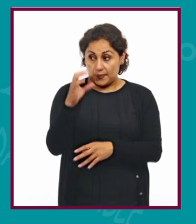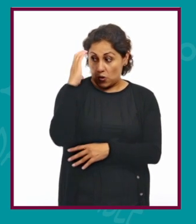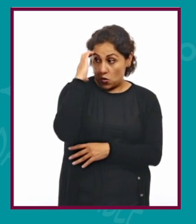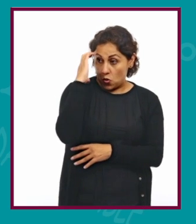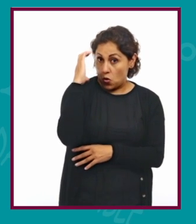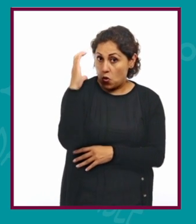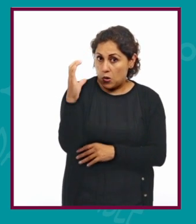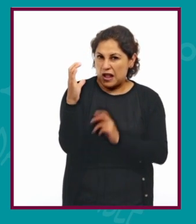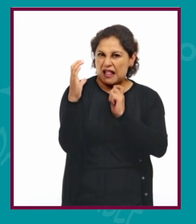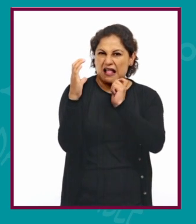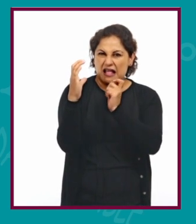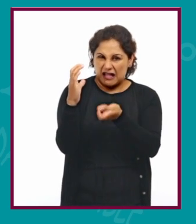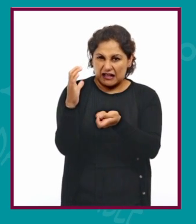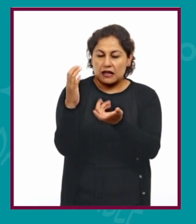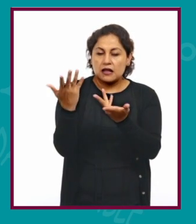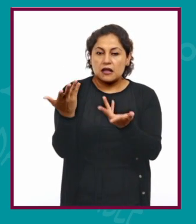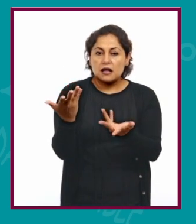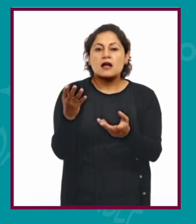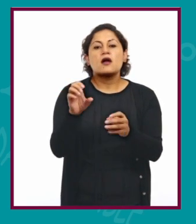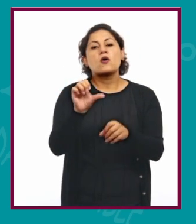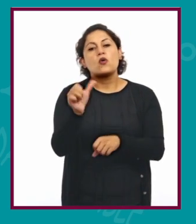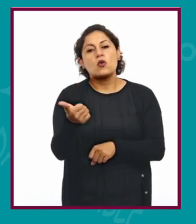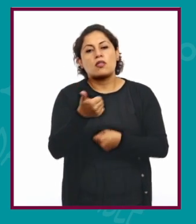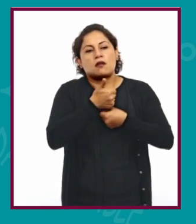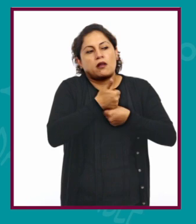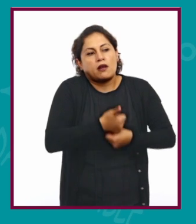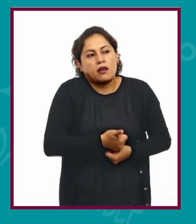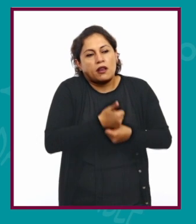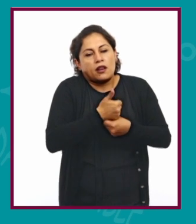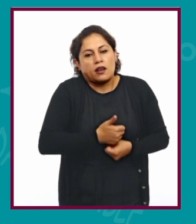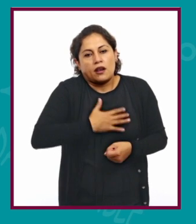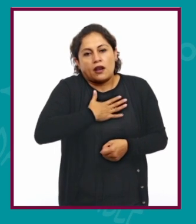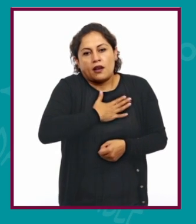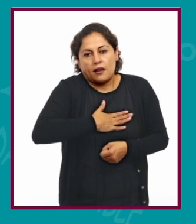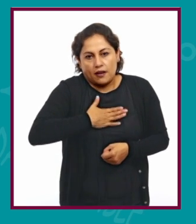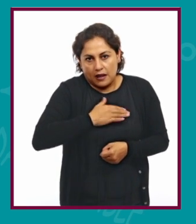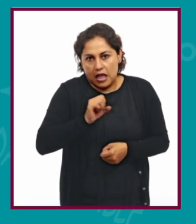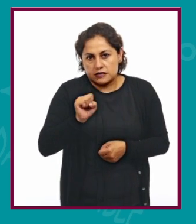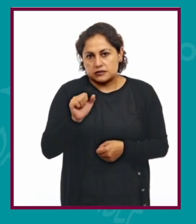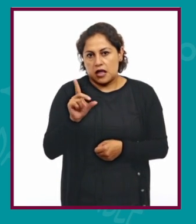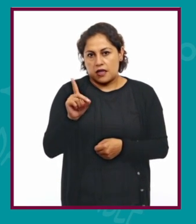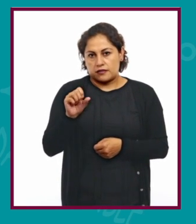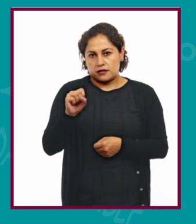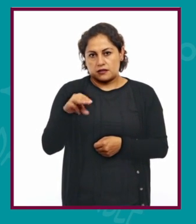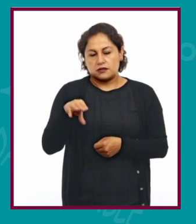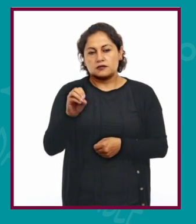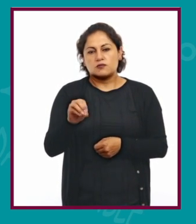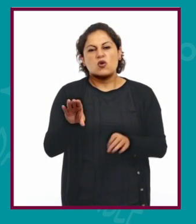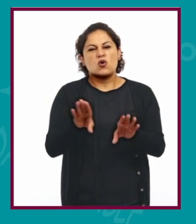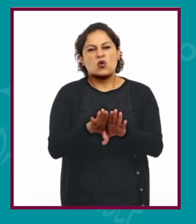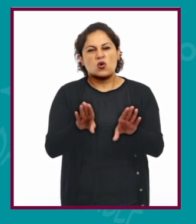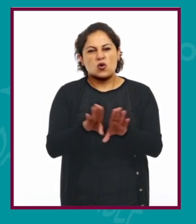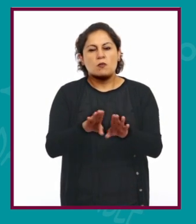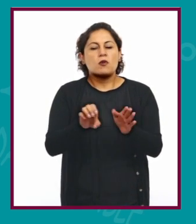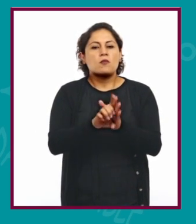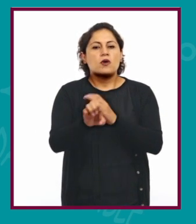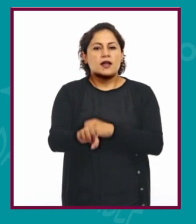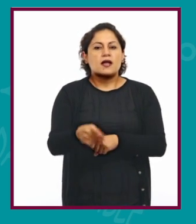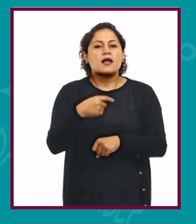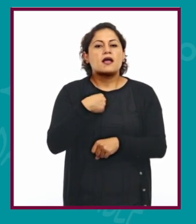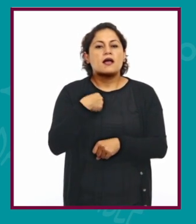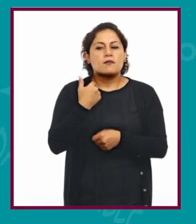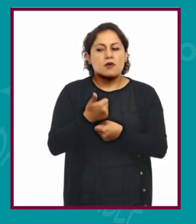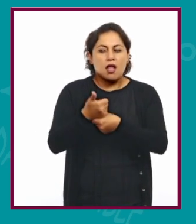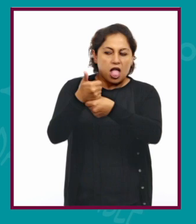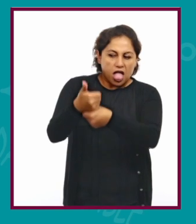La crueldad se parece en muchos sentidos, digamos, al sadismo, ¿no? El sadismo es esta acción de lastimar o producir dolor